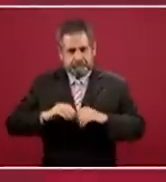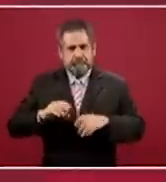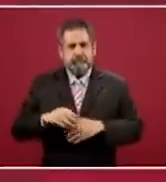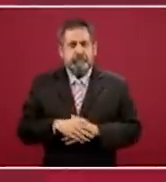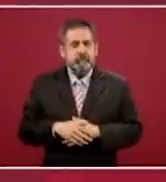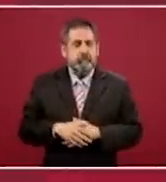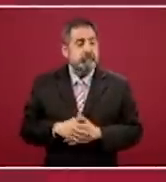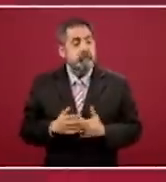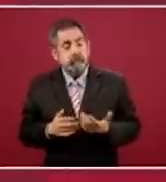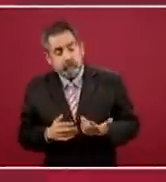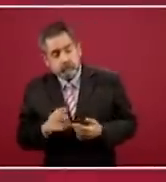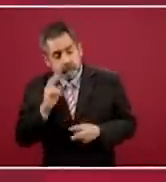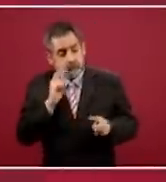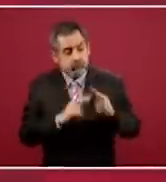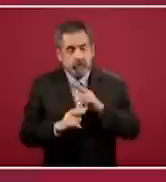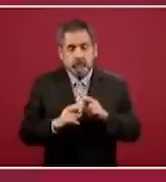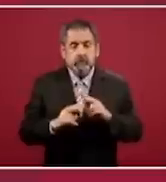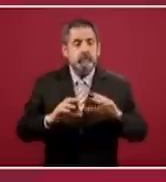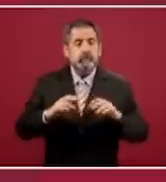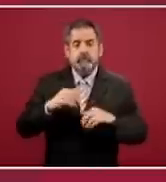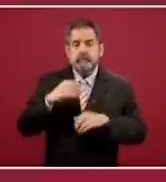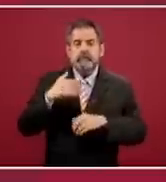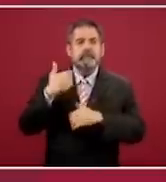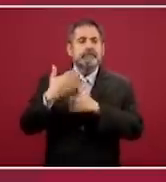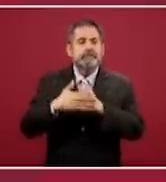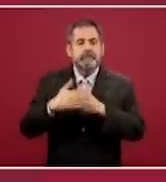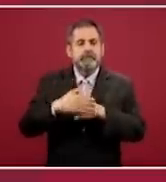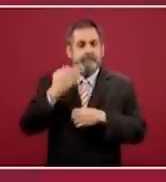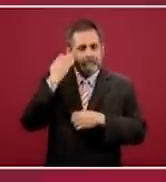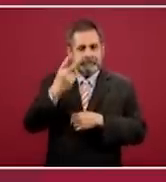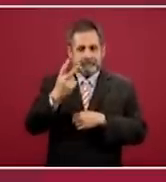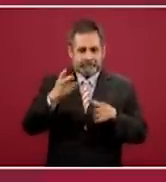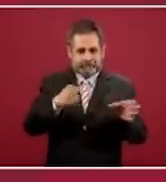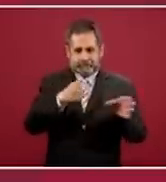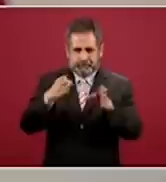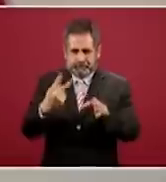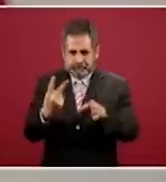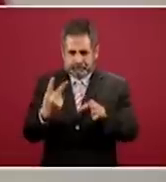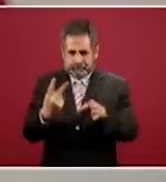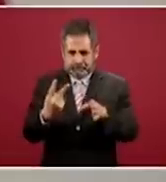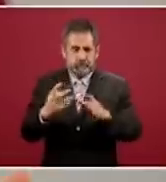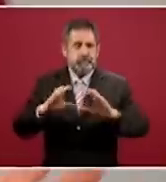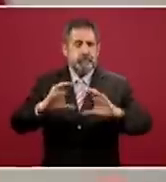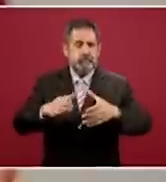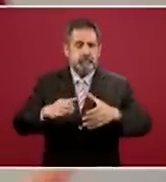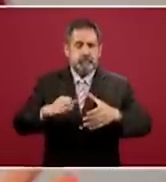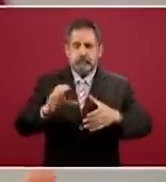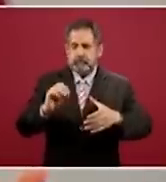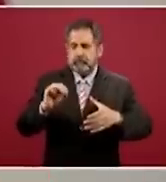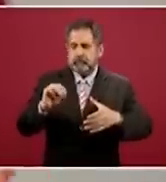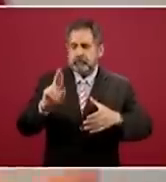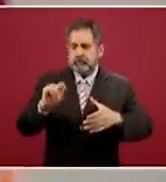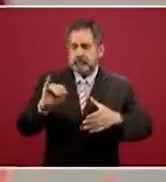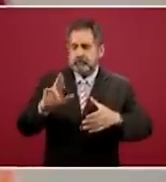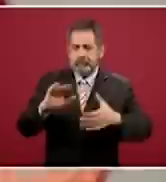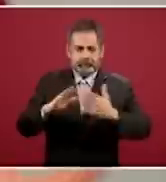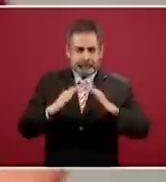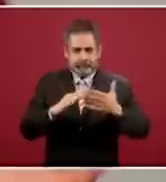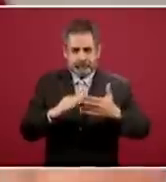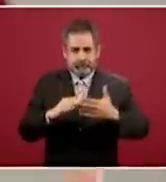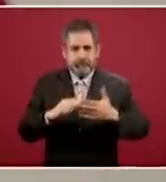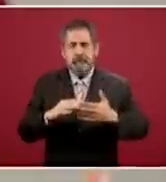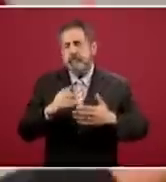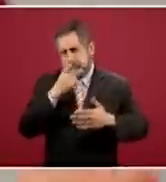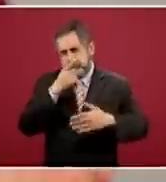En su momento, cuando haya transmisión comunitaria, va a ser de mucha utilidad restringir la movilidad